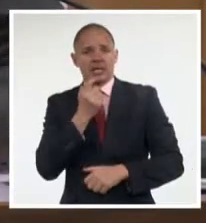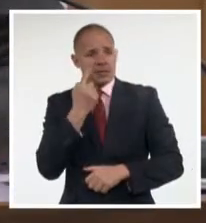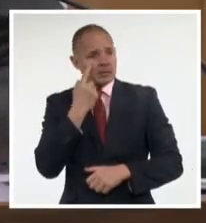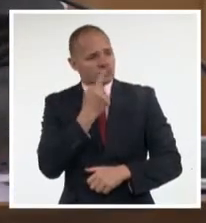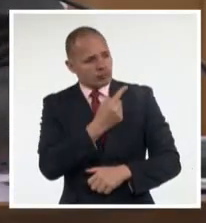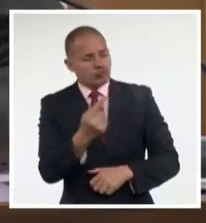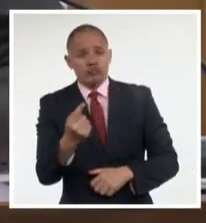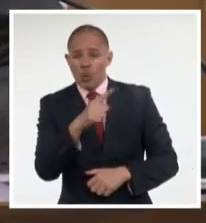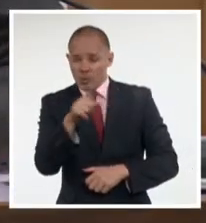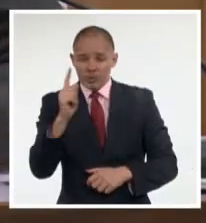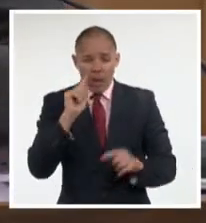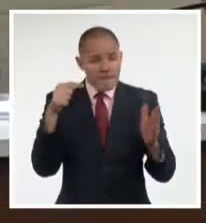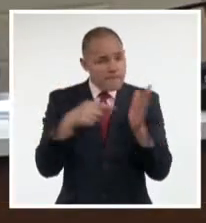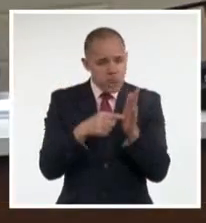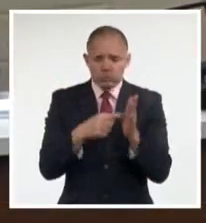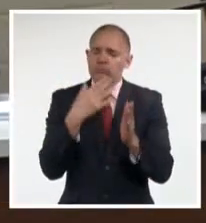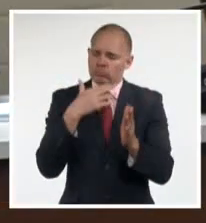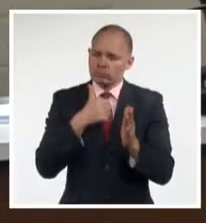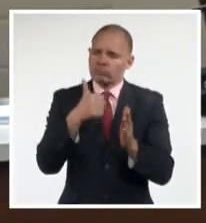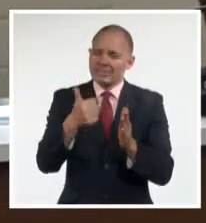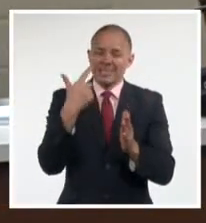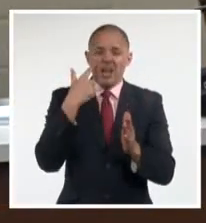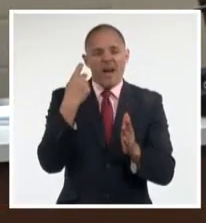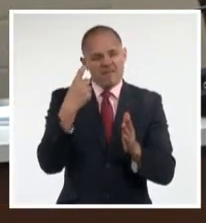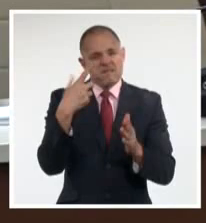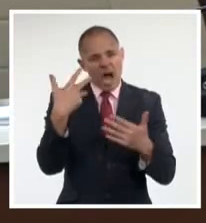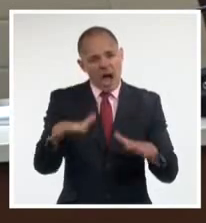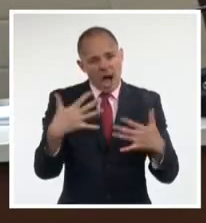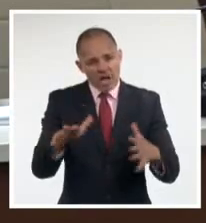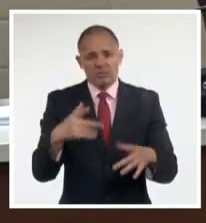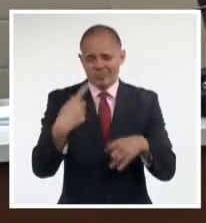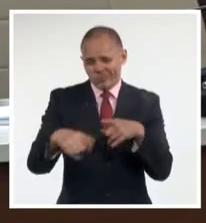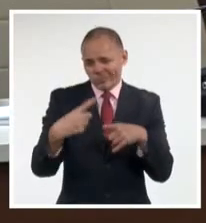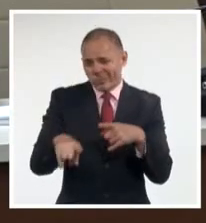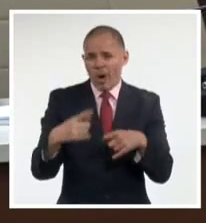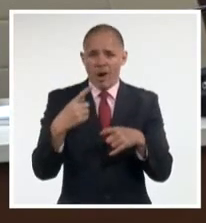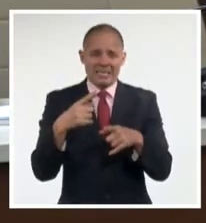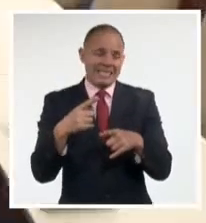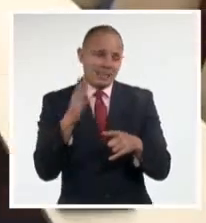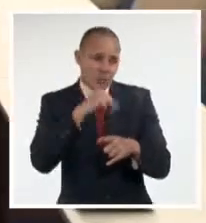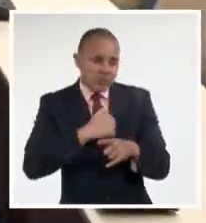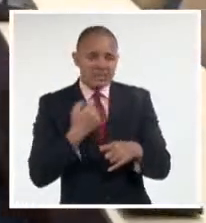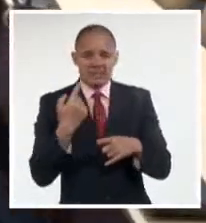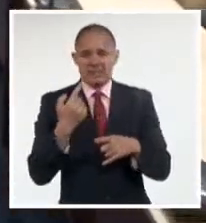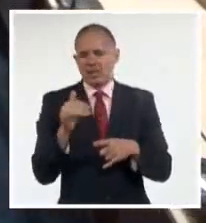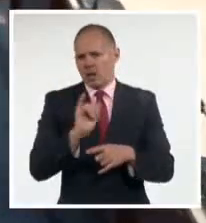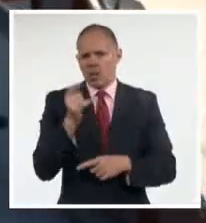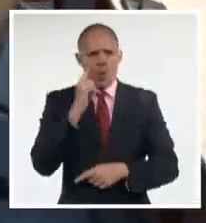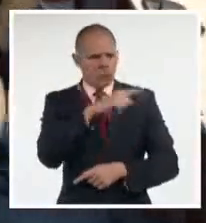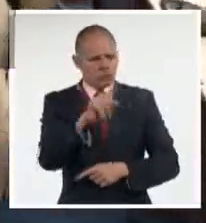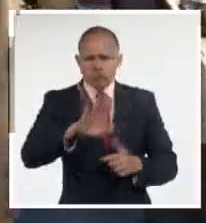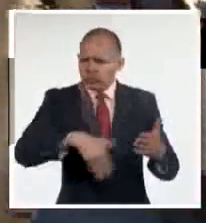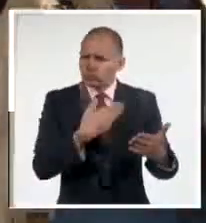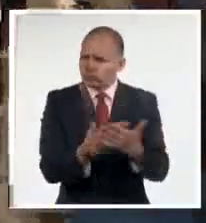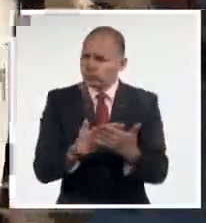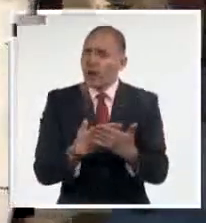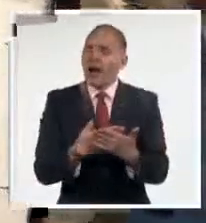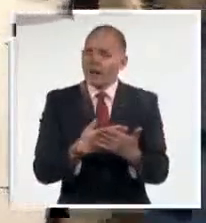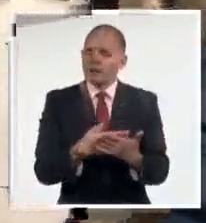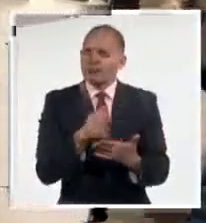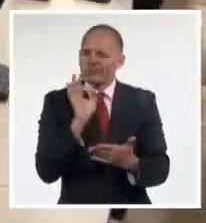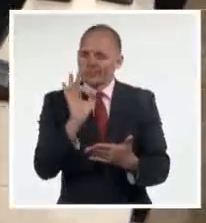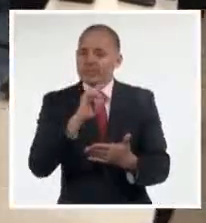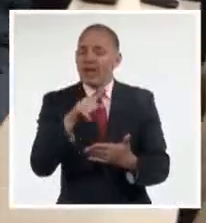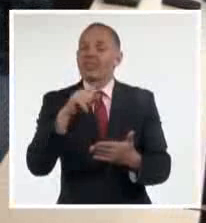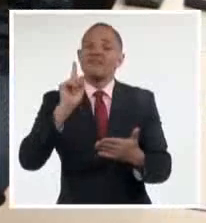y expresó que aún cuando faltan muchos recursos materiales, hay potencialidades como las expresadas aquí que deben aplicarse el